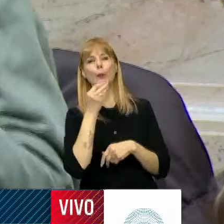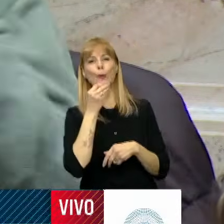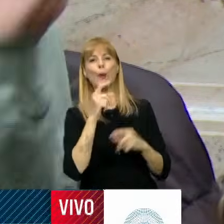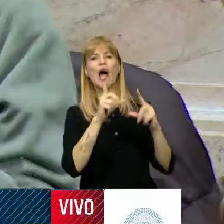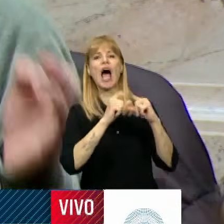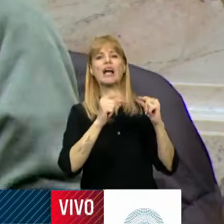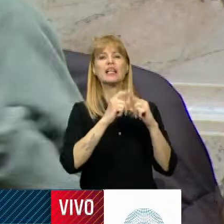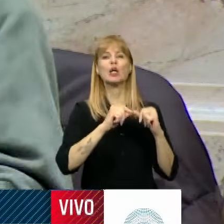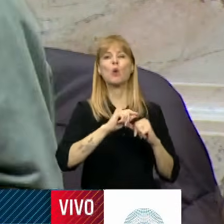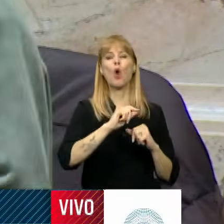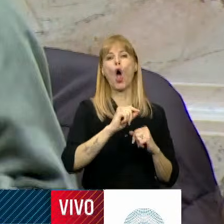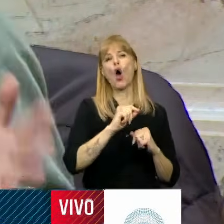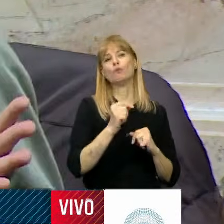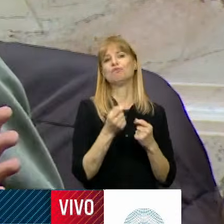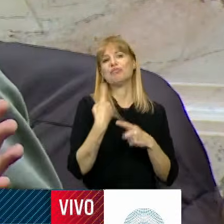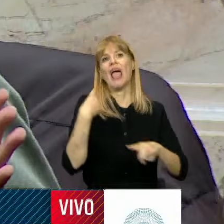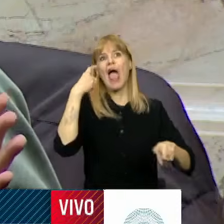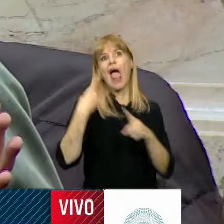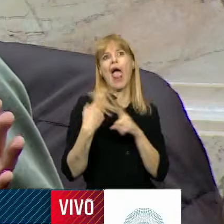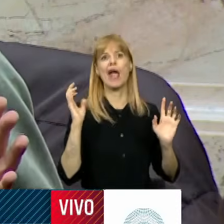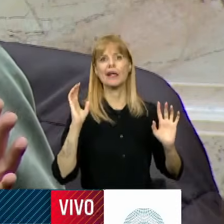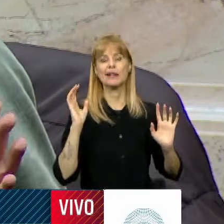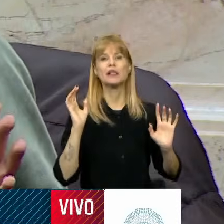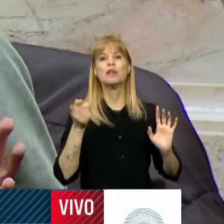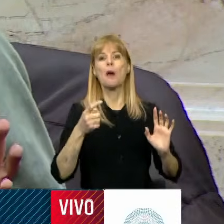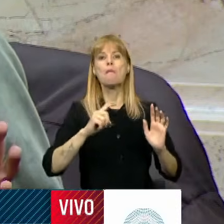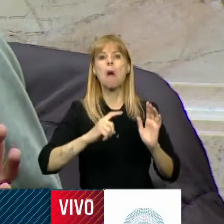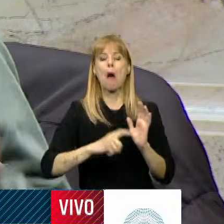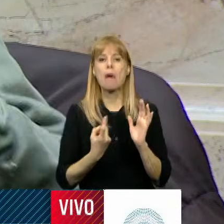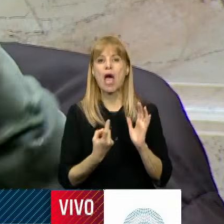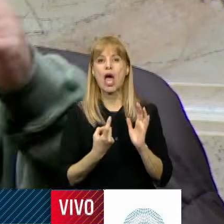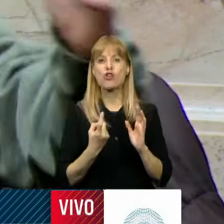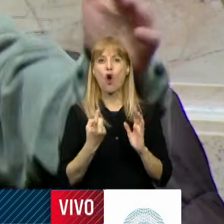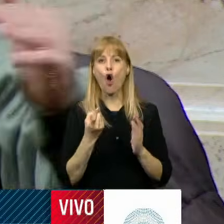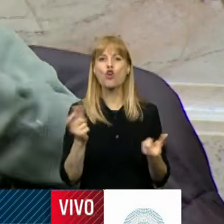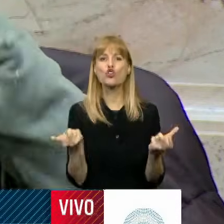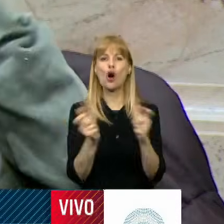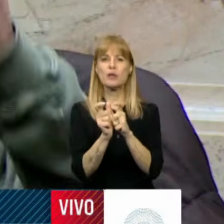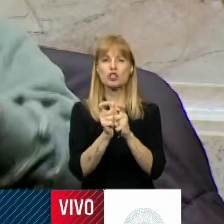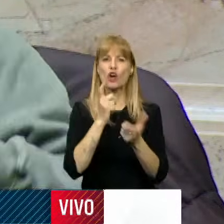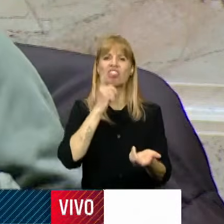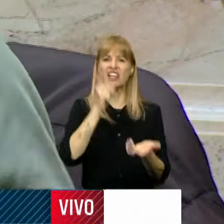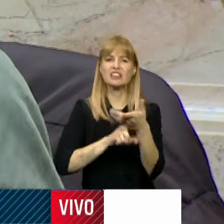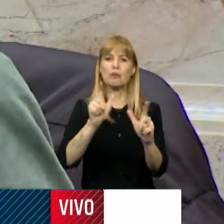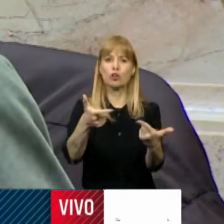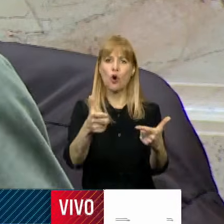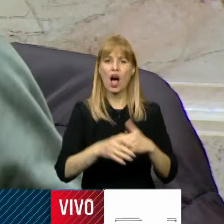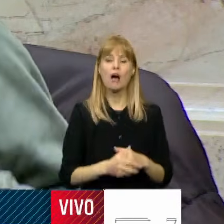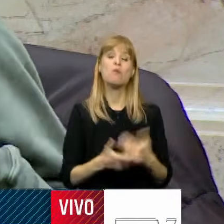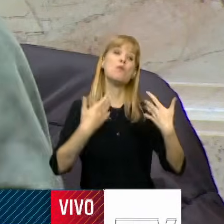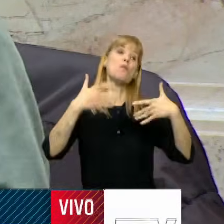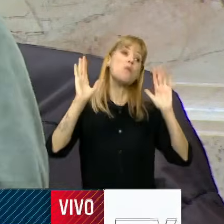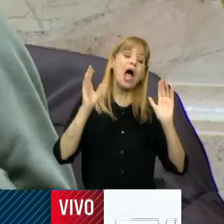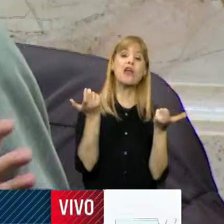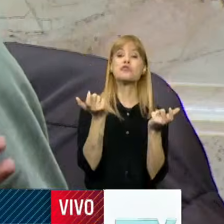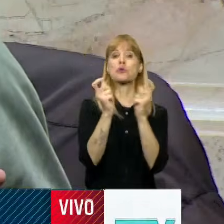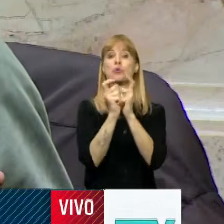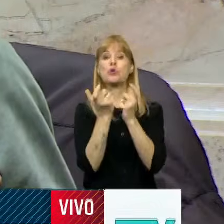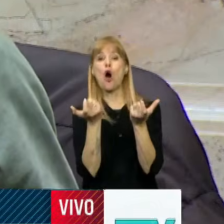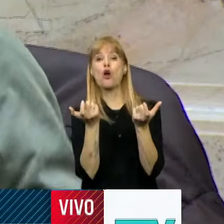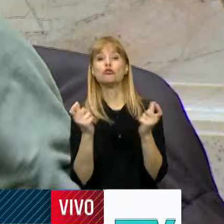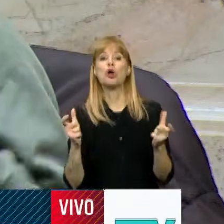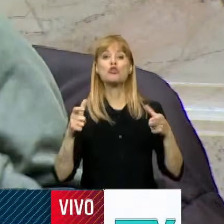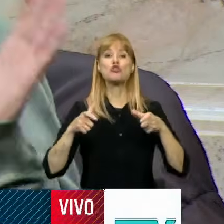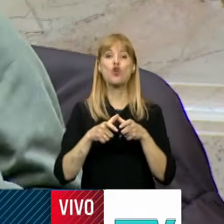llamaron a una comisión que no va a dictaminar siquiera, presidente. Algunos dicen, no, bueno, que se haga una reunión de comisión. Acá es